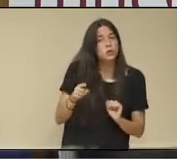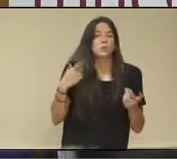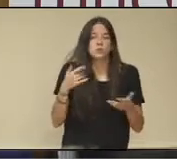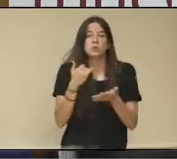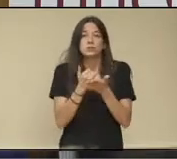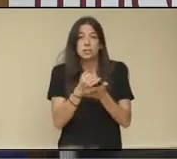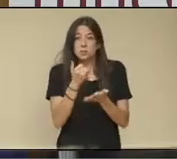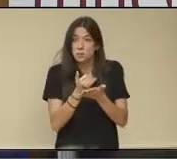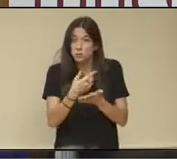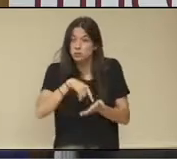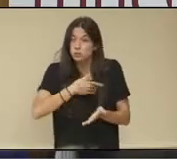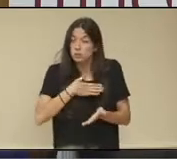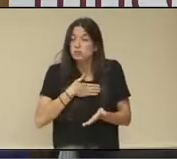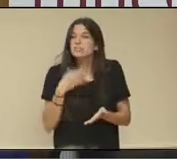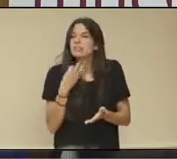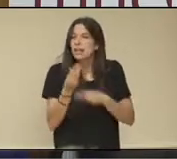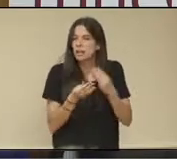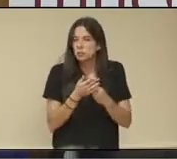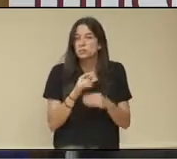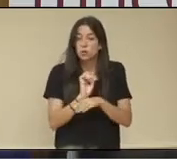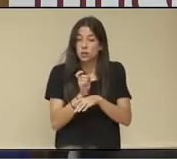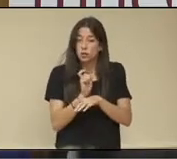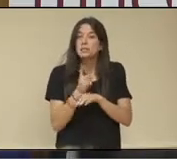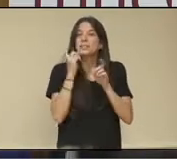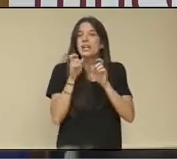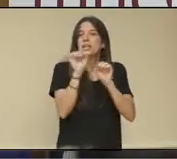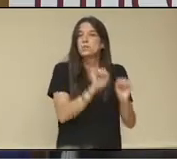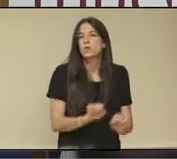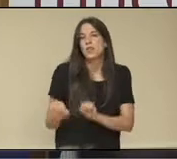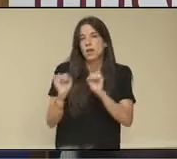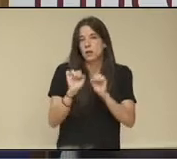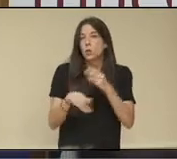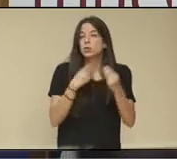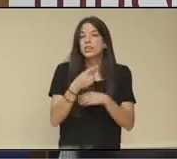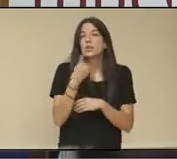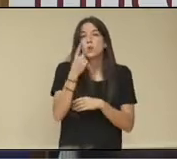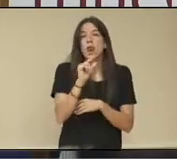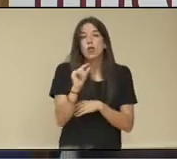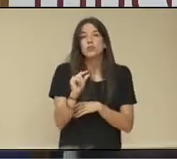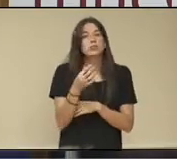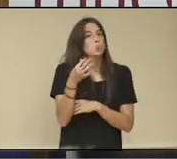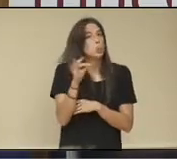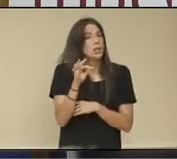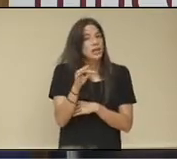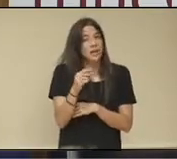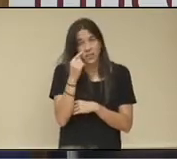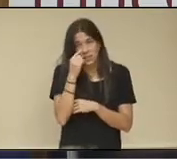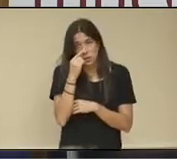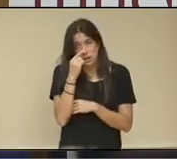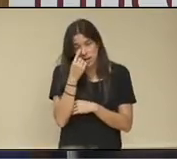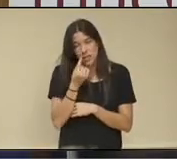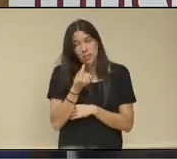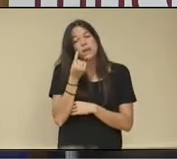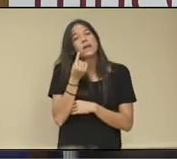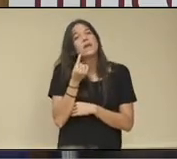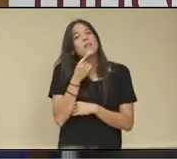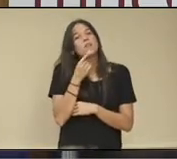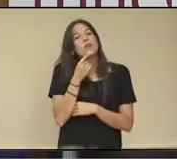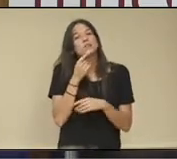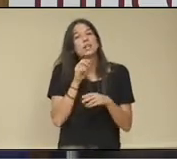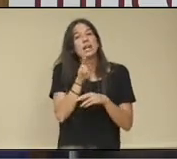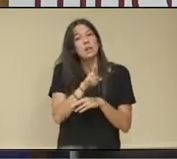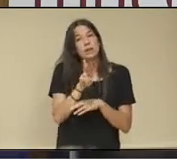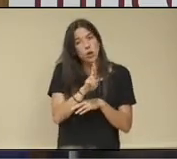experimentos es inmunizar a los ratones con una dosis única intranasal de los replicones defectivos